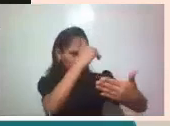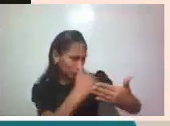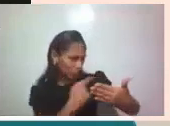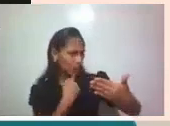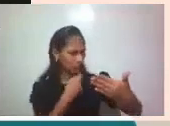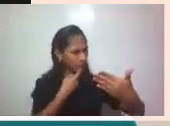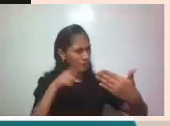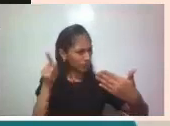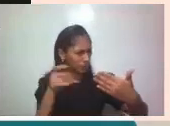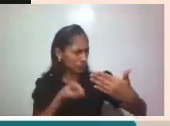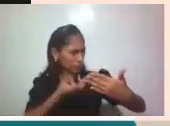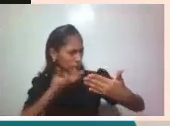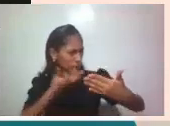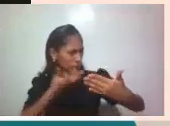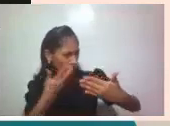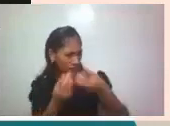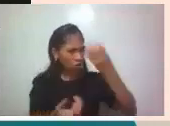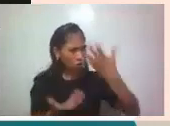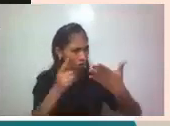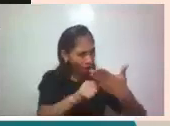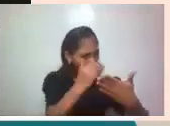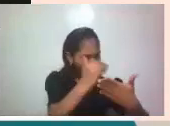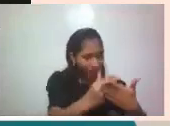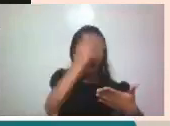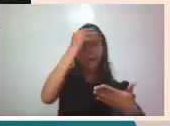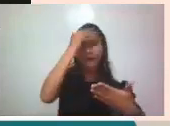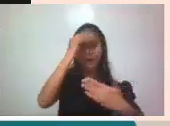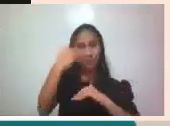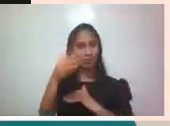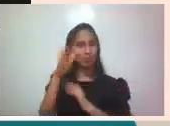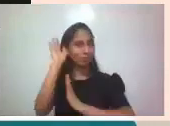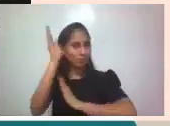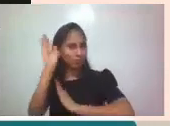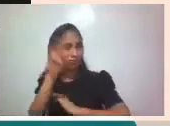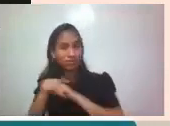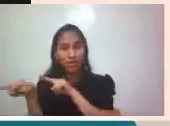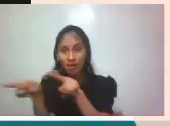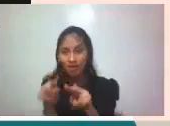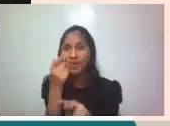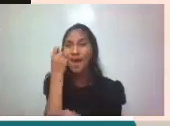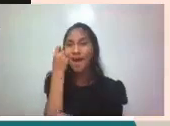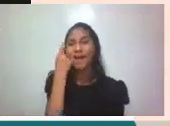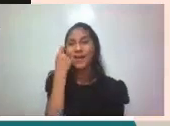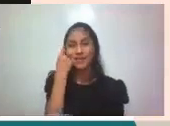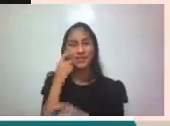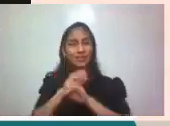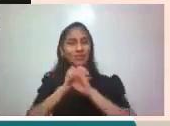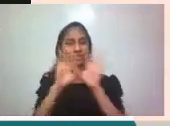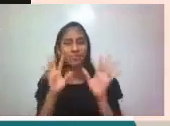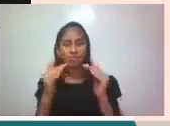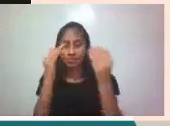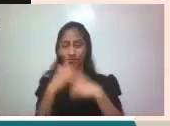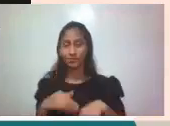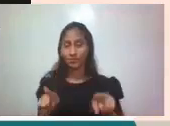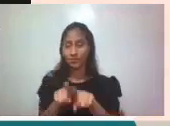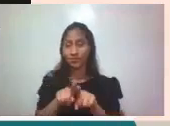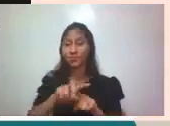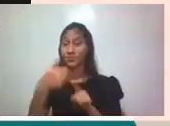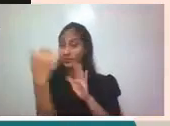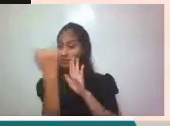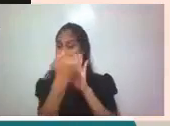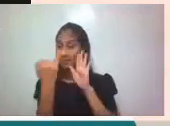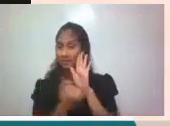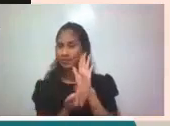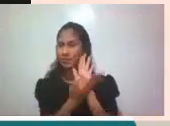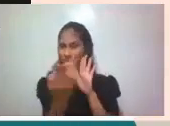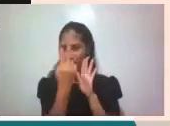presencial, utilizamos las herramientas con las que contamos. Por ejemplo, en la siguiente imagen, ustedes pueden